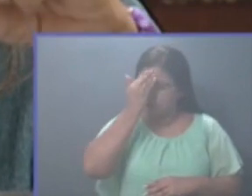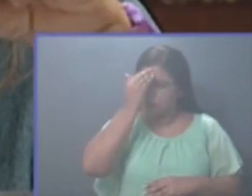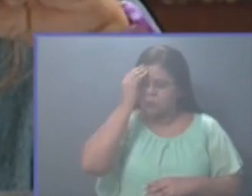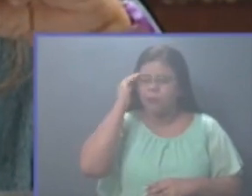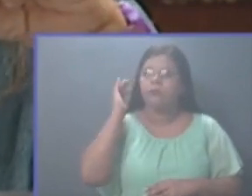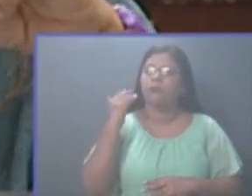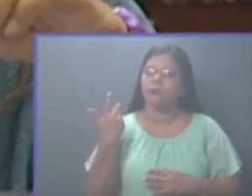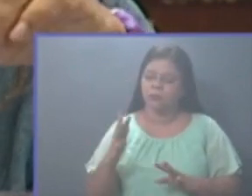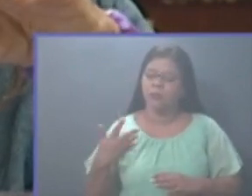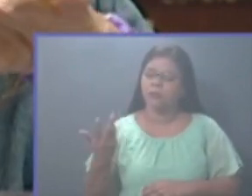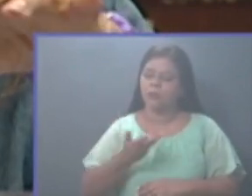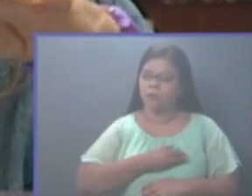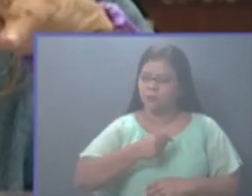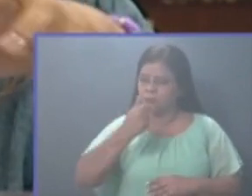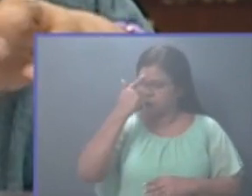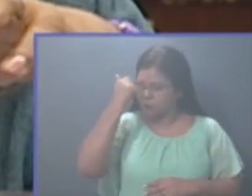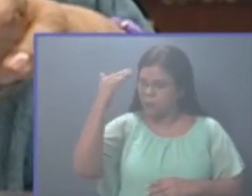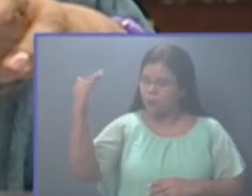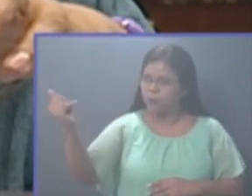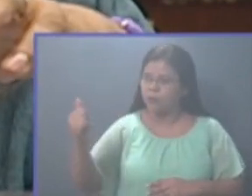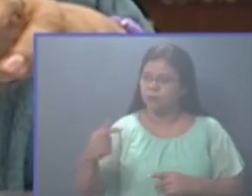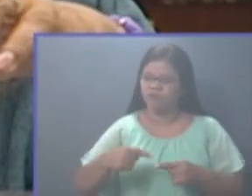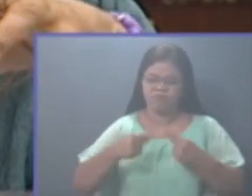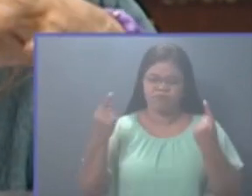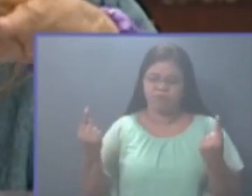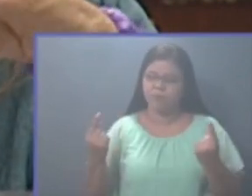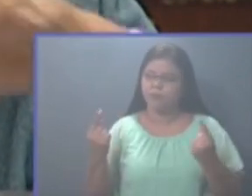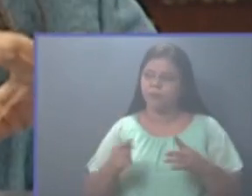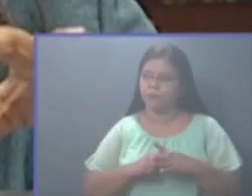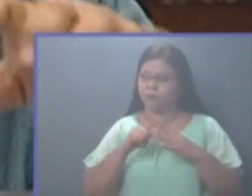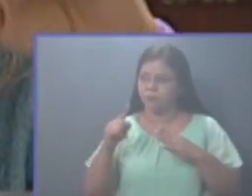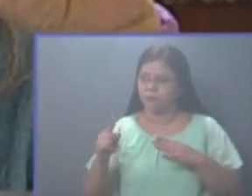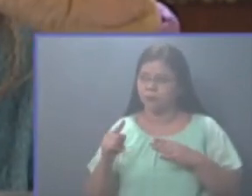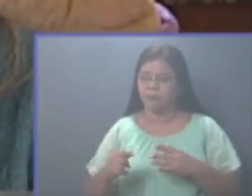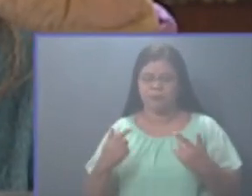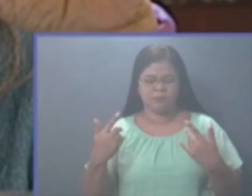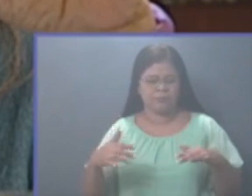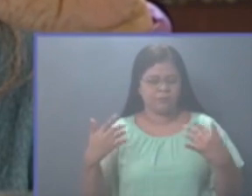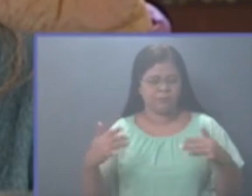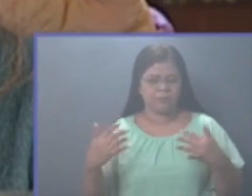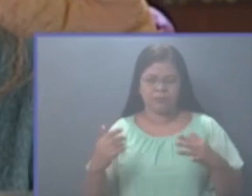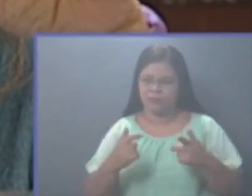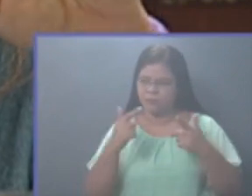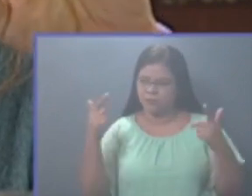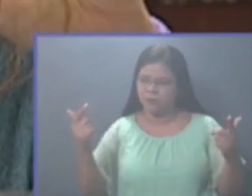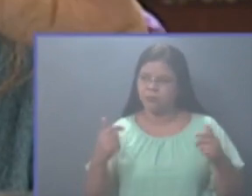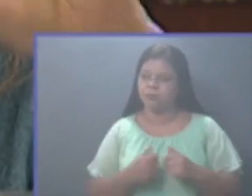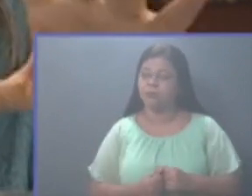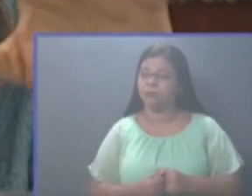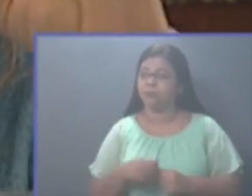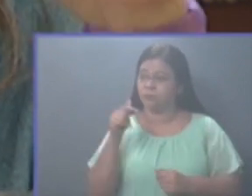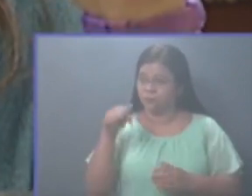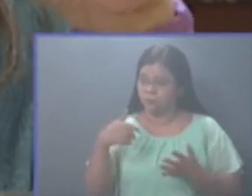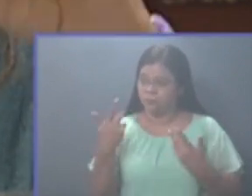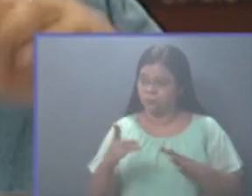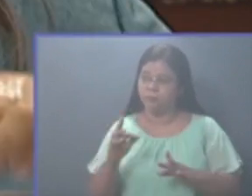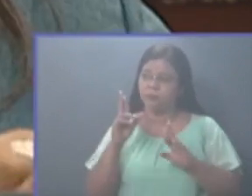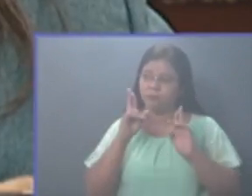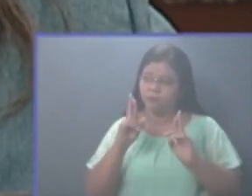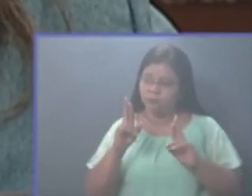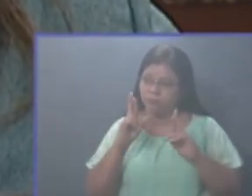vivido, una política antimigrantes bestial. Ahora se abre una